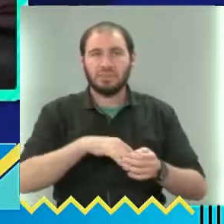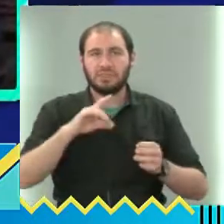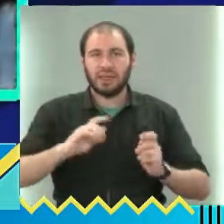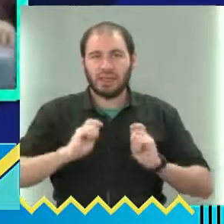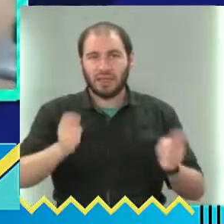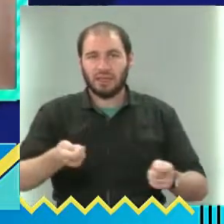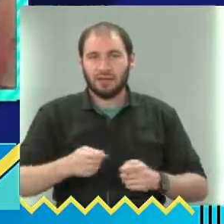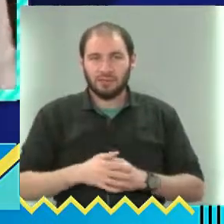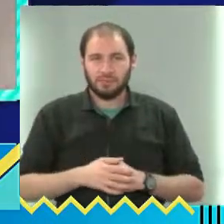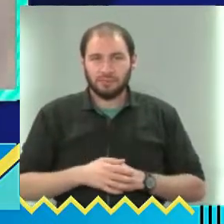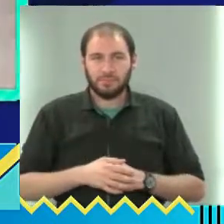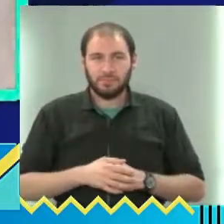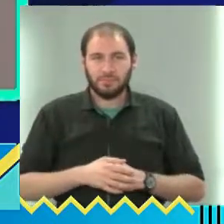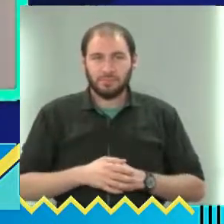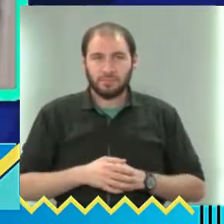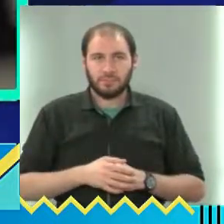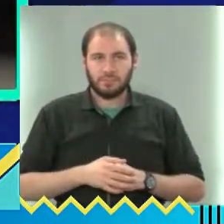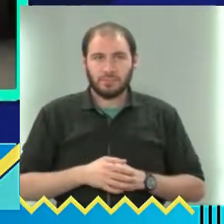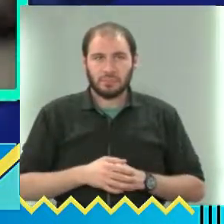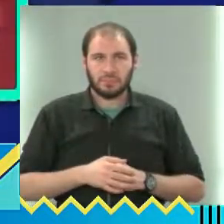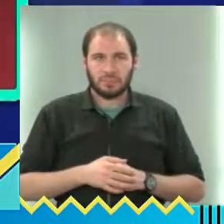sangre. Y que lo han visto...